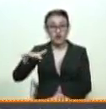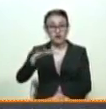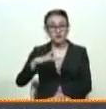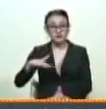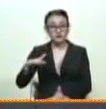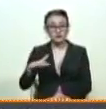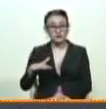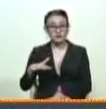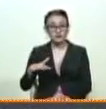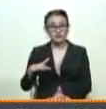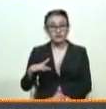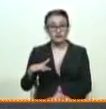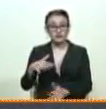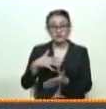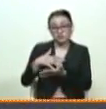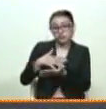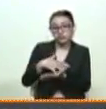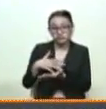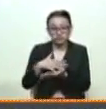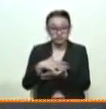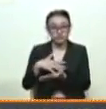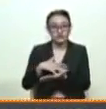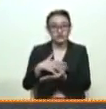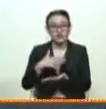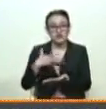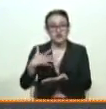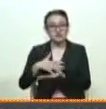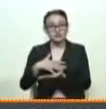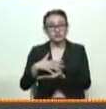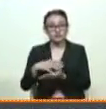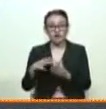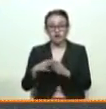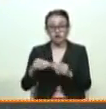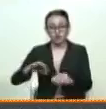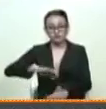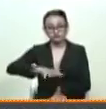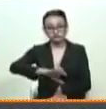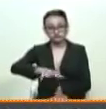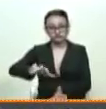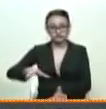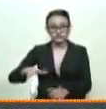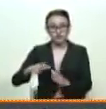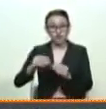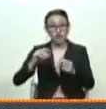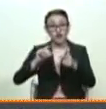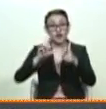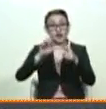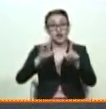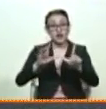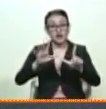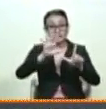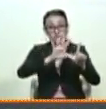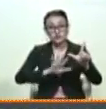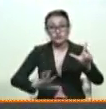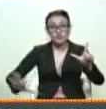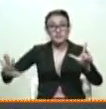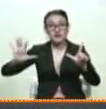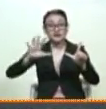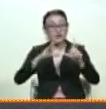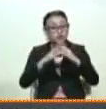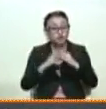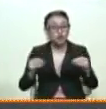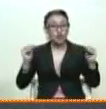están desestabilizando o estarían desestabilizando a toda una región, a toda Latinoamérica, a toda